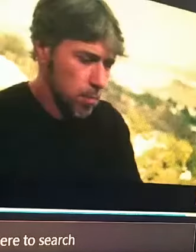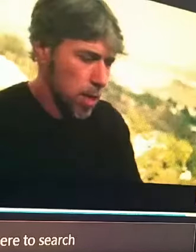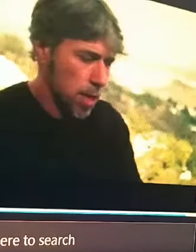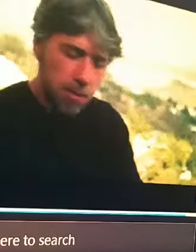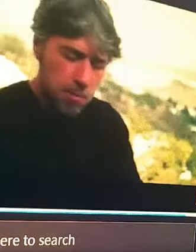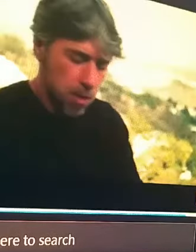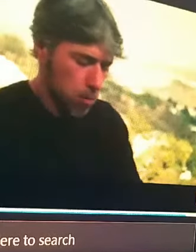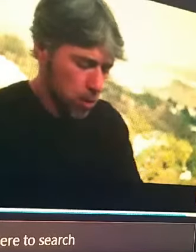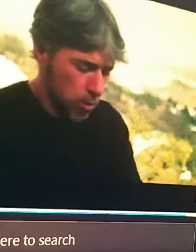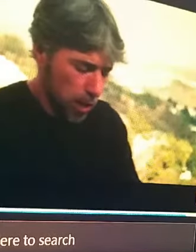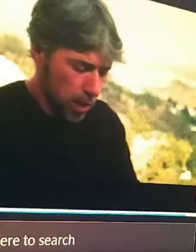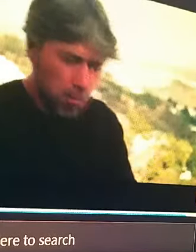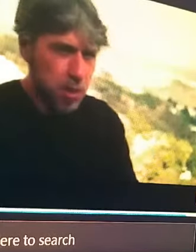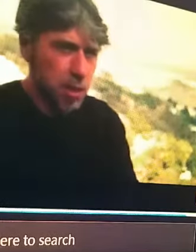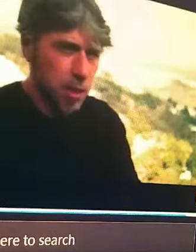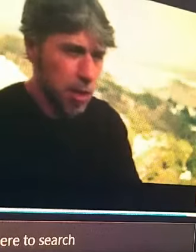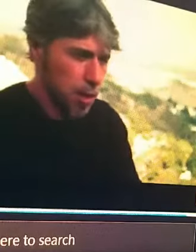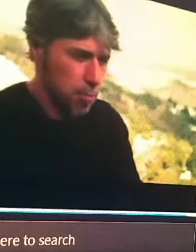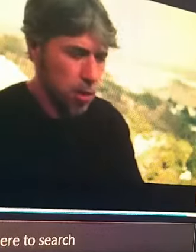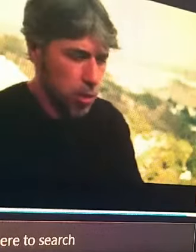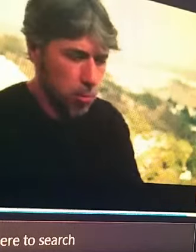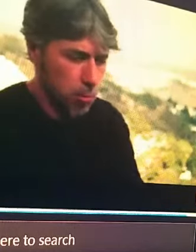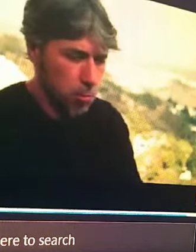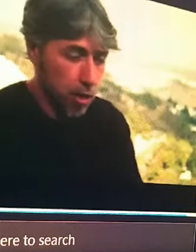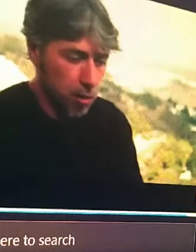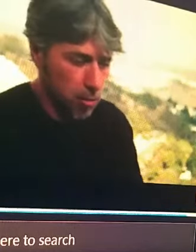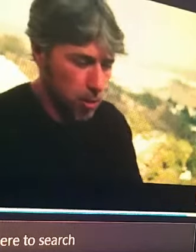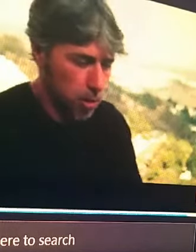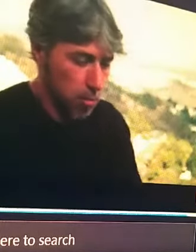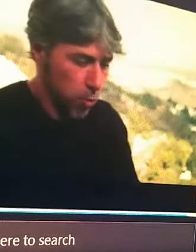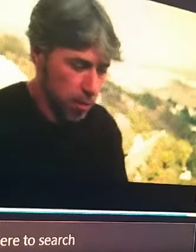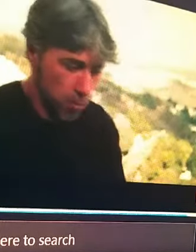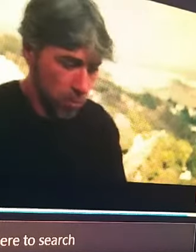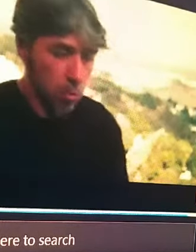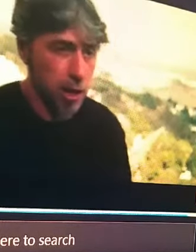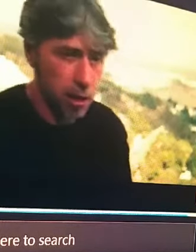Sin respuestas. Una rabia inmensa. Yo sentí una rabia inmensa, sería una rabia. Primero sentí un vacío. O sea,